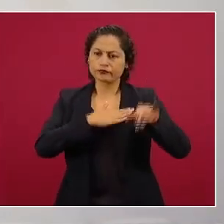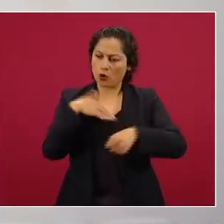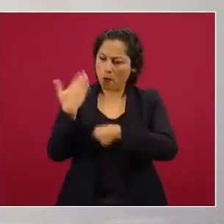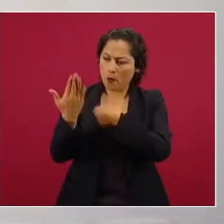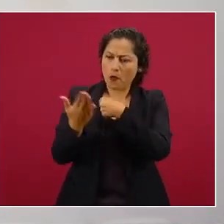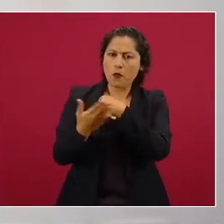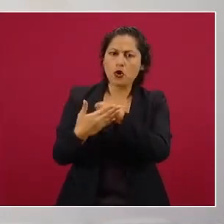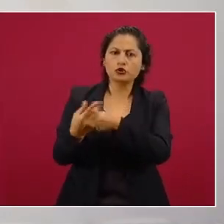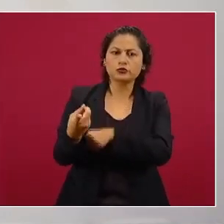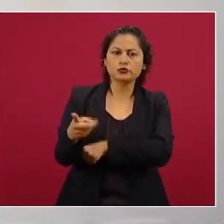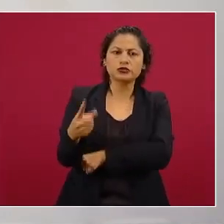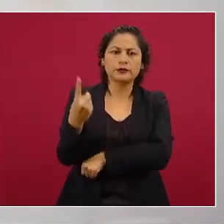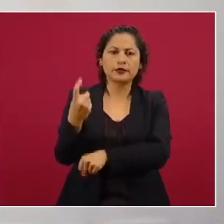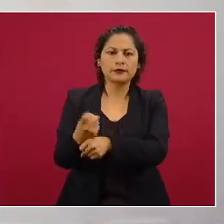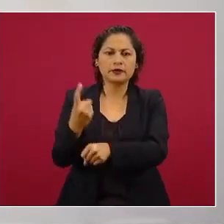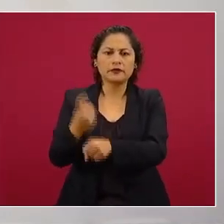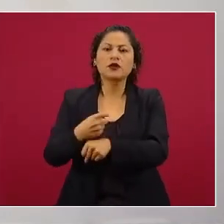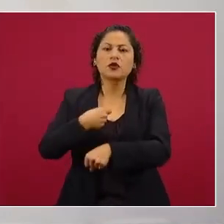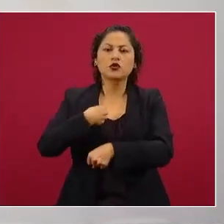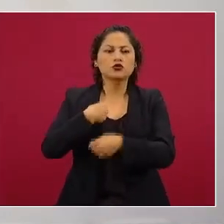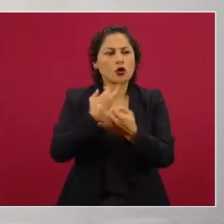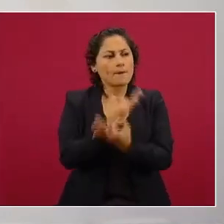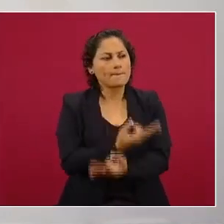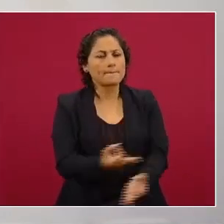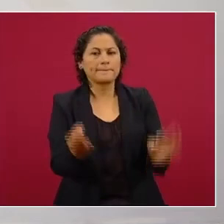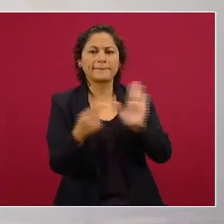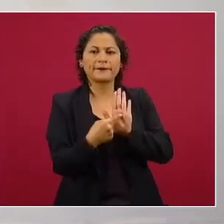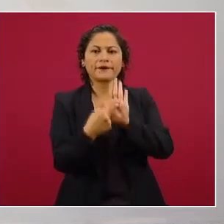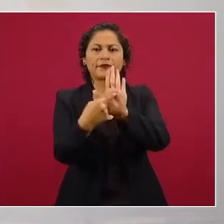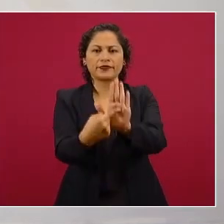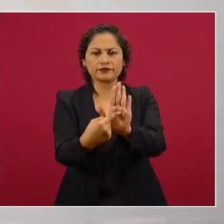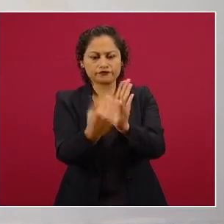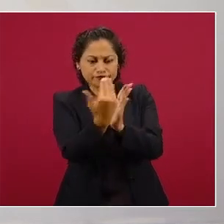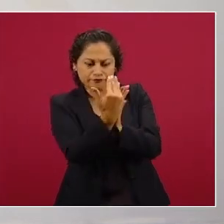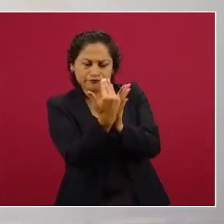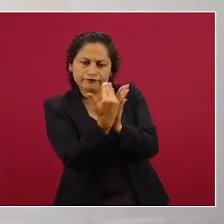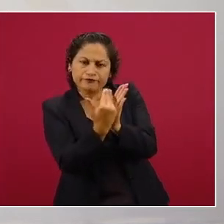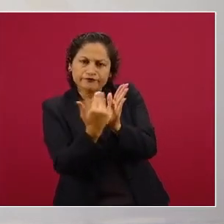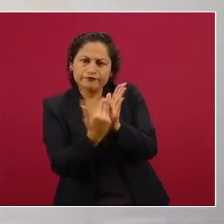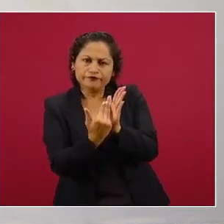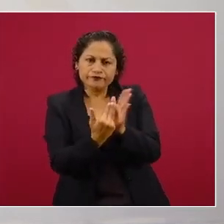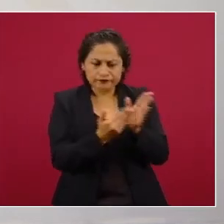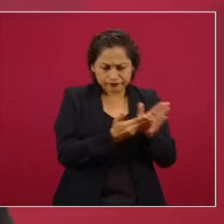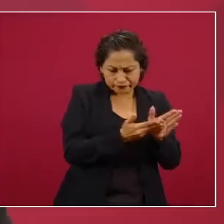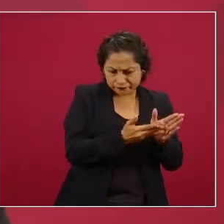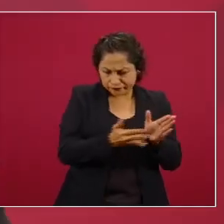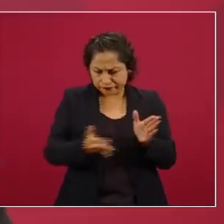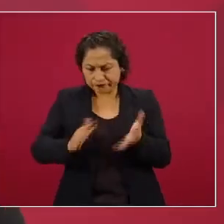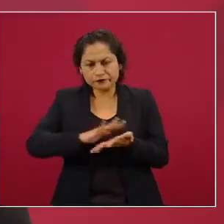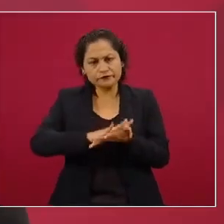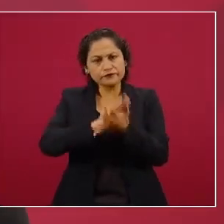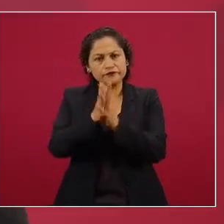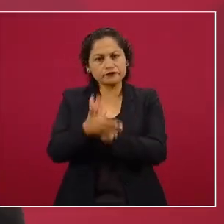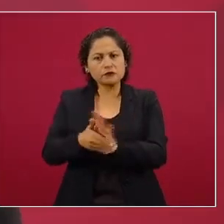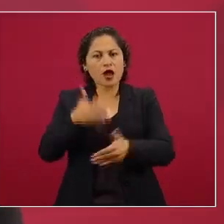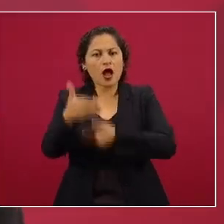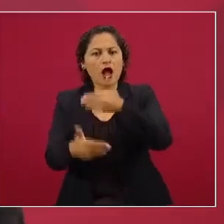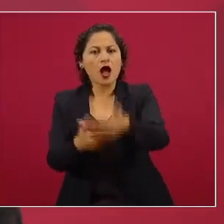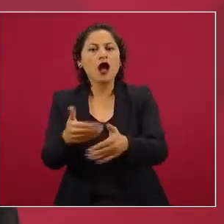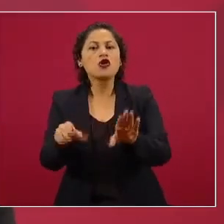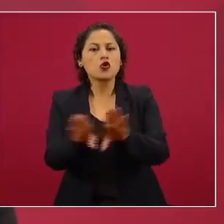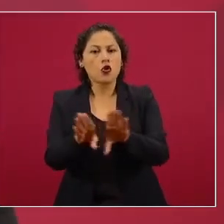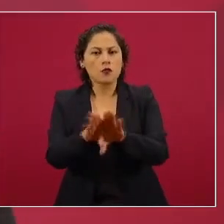y voy a dar a conocer los avances que se han logrado. Nada más les digo